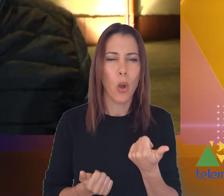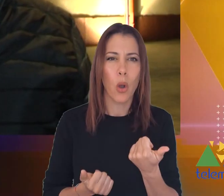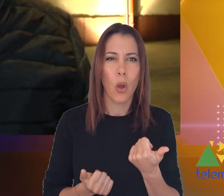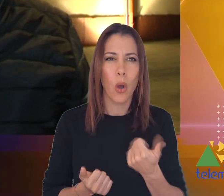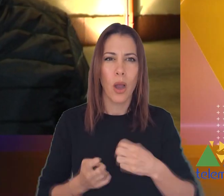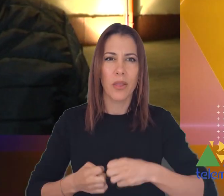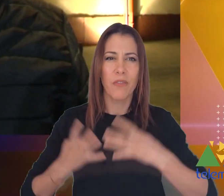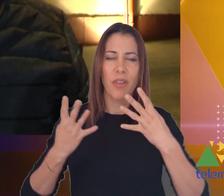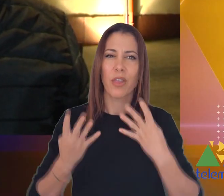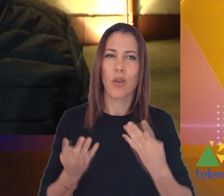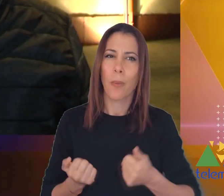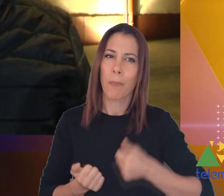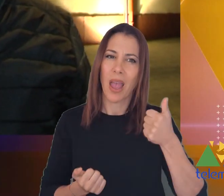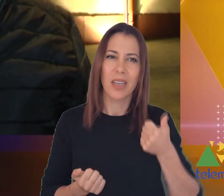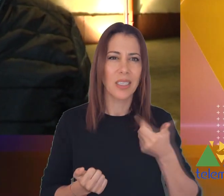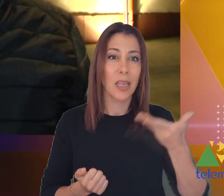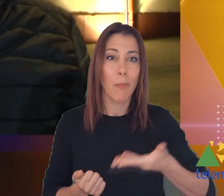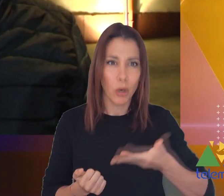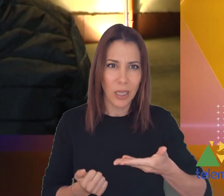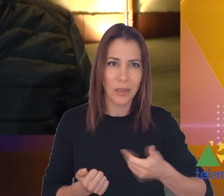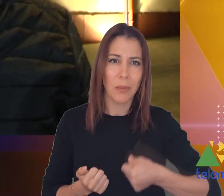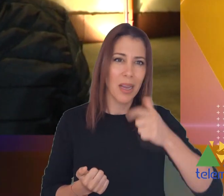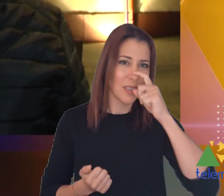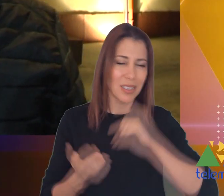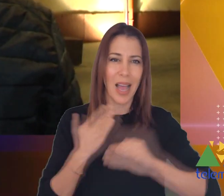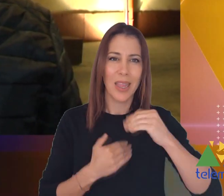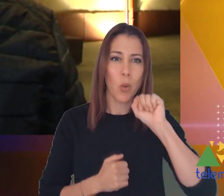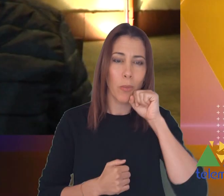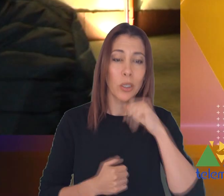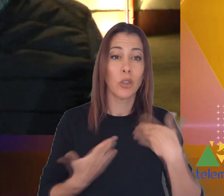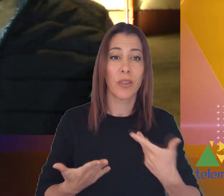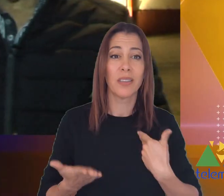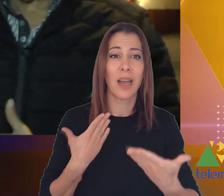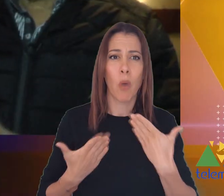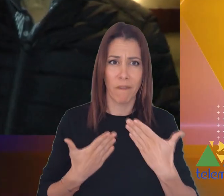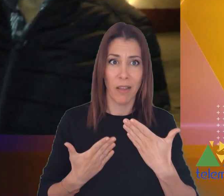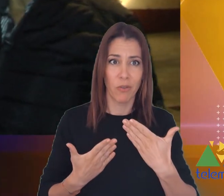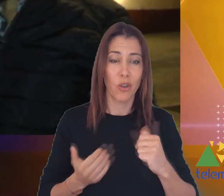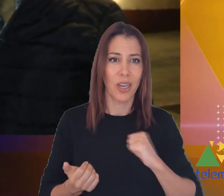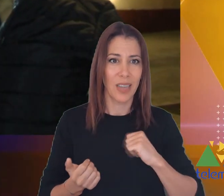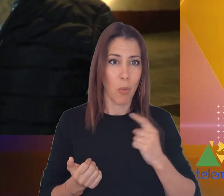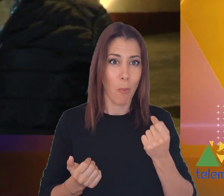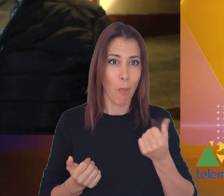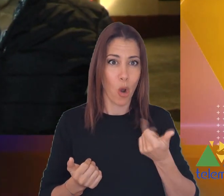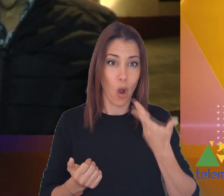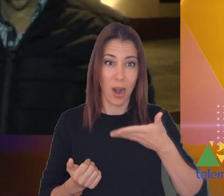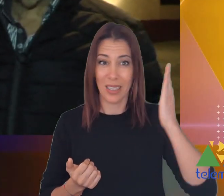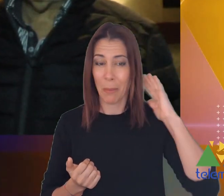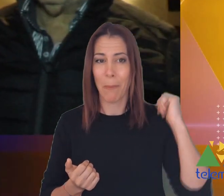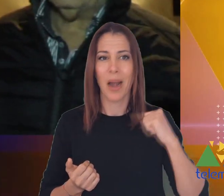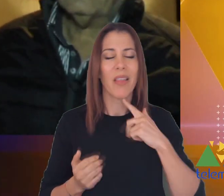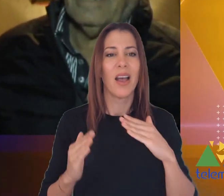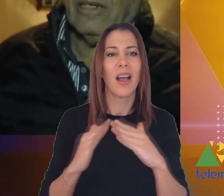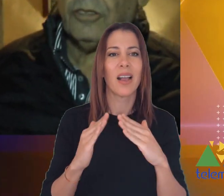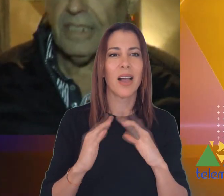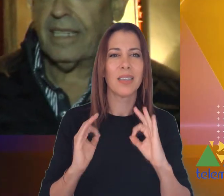los edificios más importantes y más antiguos de Motril. Estamos hablando, y la tenemos un poco aquí a nuestras espaldas, la casa